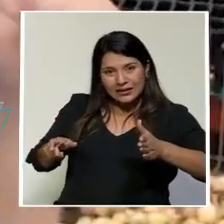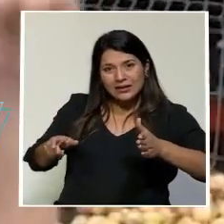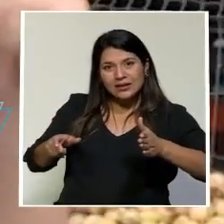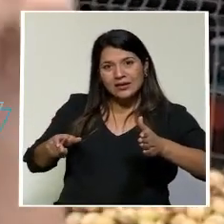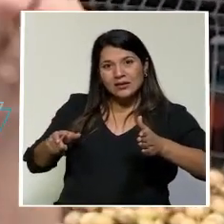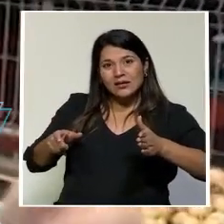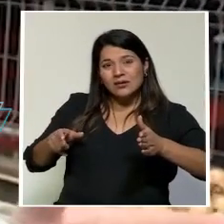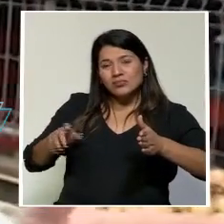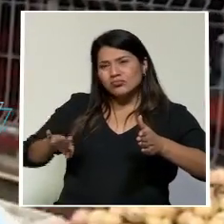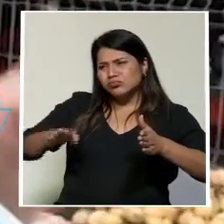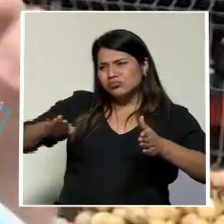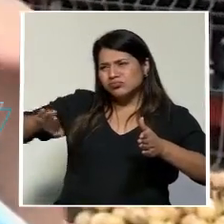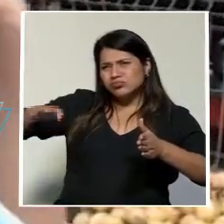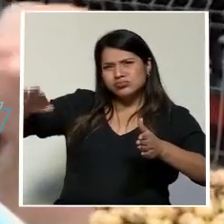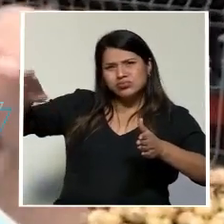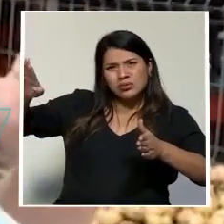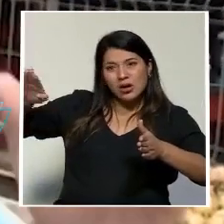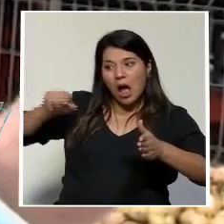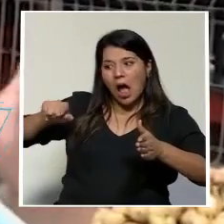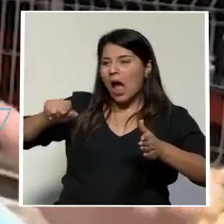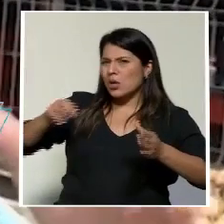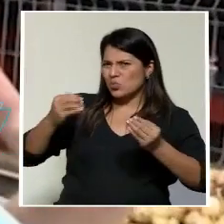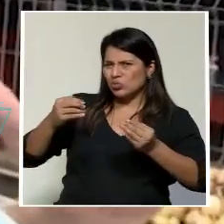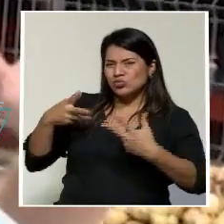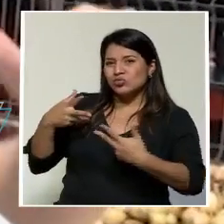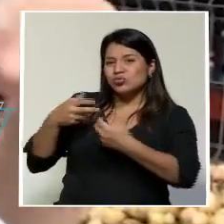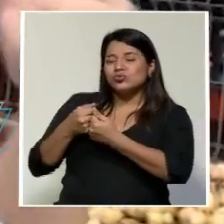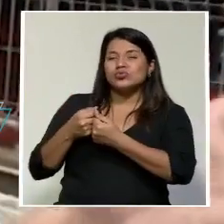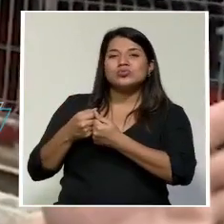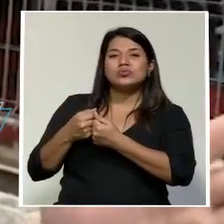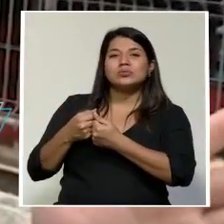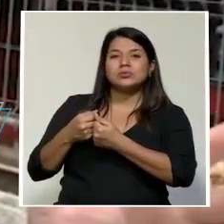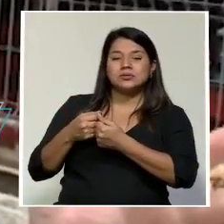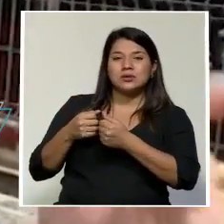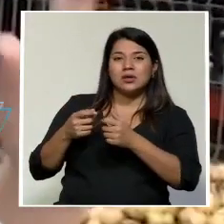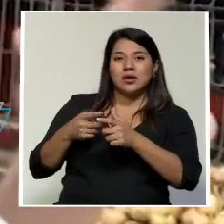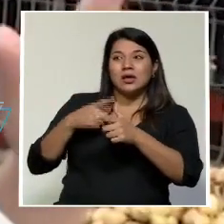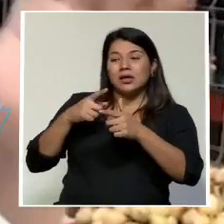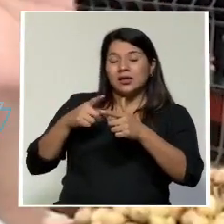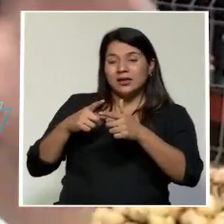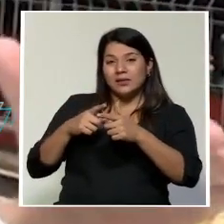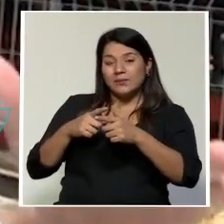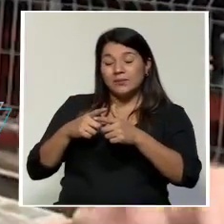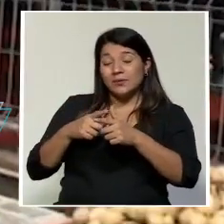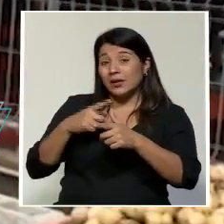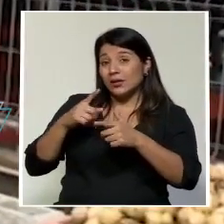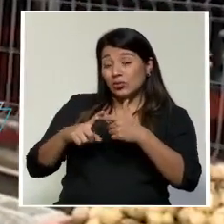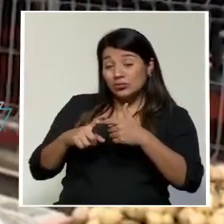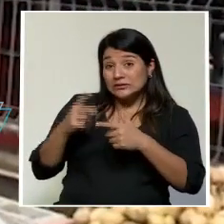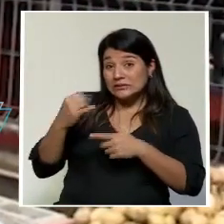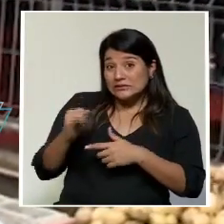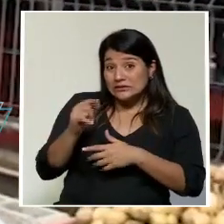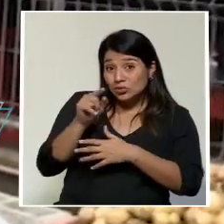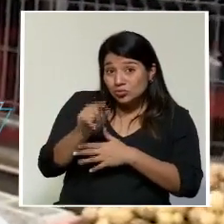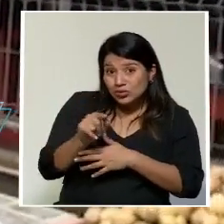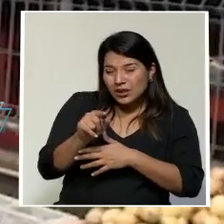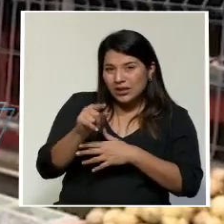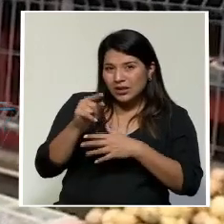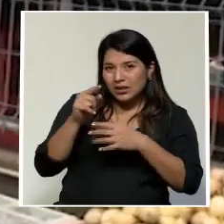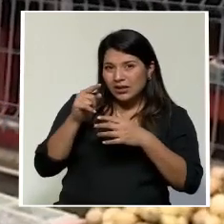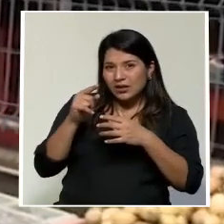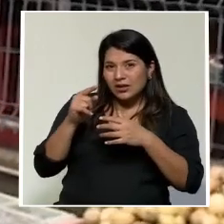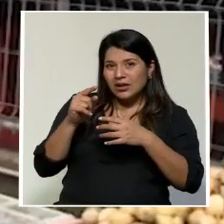realmente ha habido mucho accidente, así que usted carga o un contenedor vacío, si usted, digamos, se logra salir de